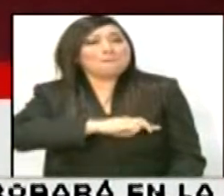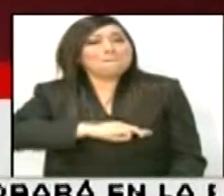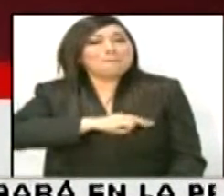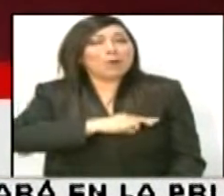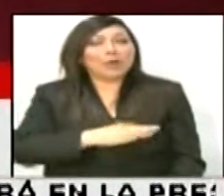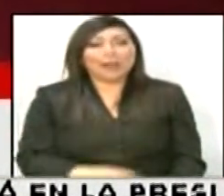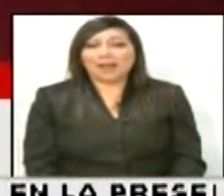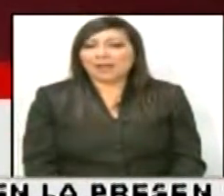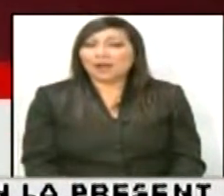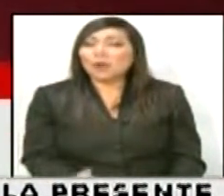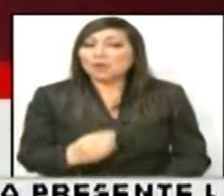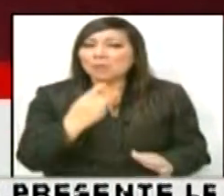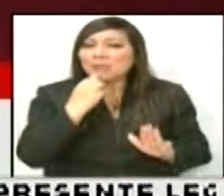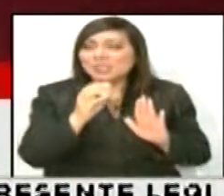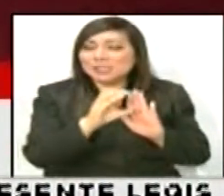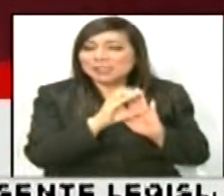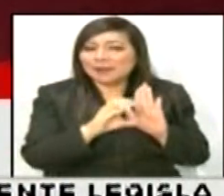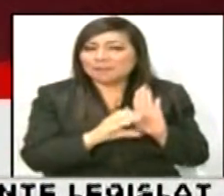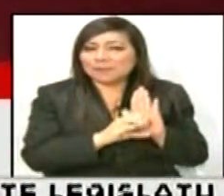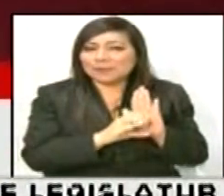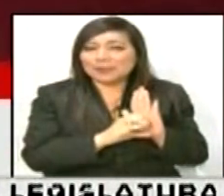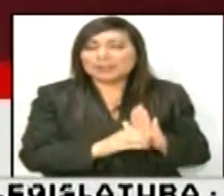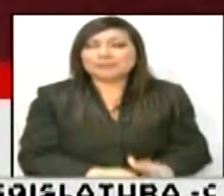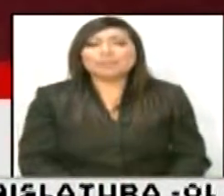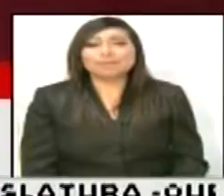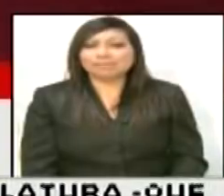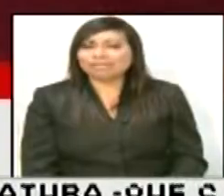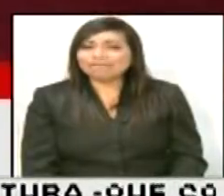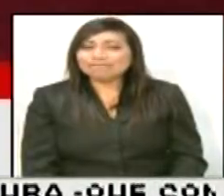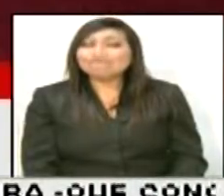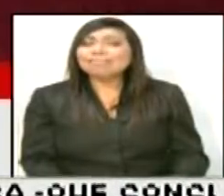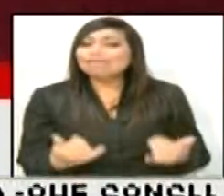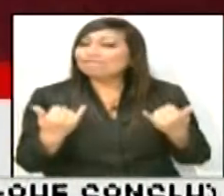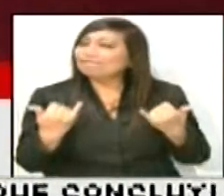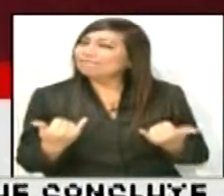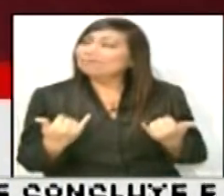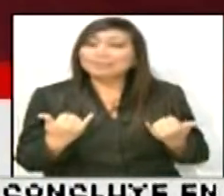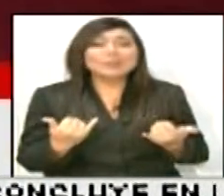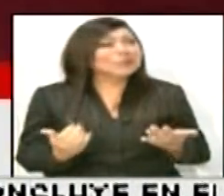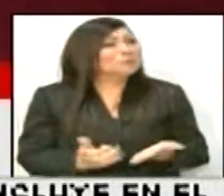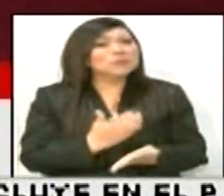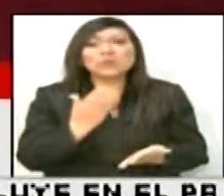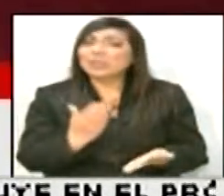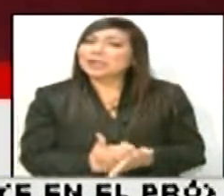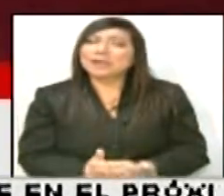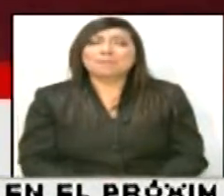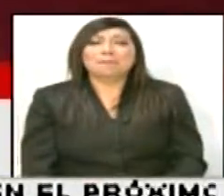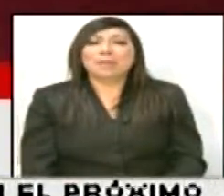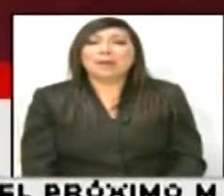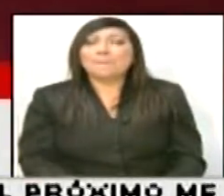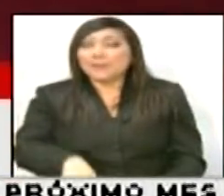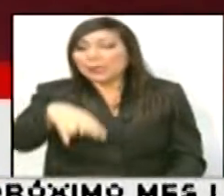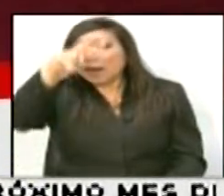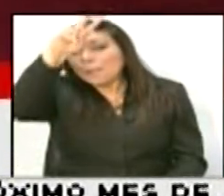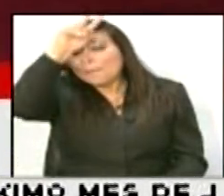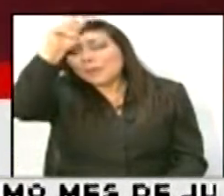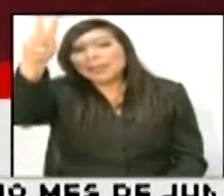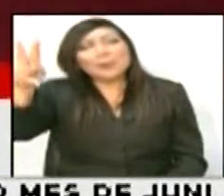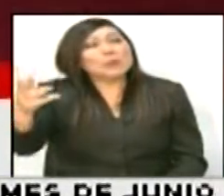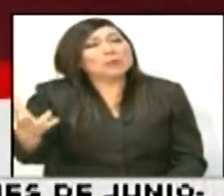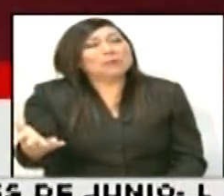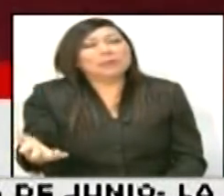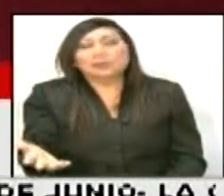como señala la Constitución y como lo plantea de manera explícita. Este caso, señor presidente, señores congresistas, para la patria es un